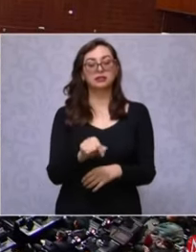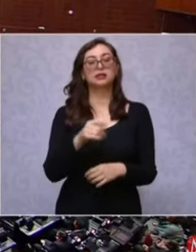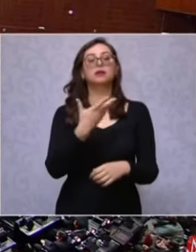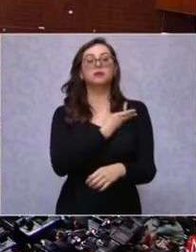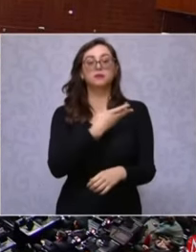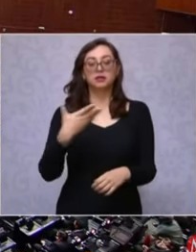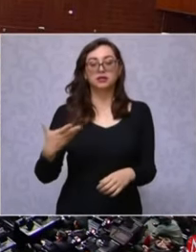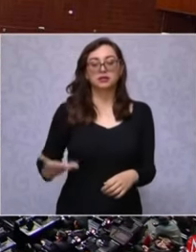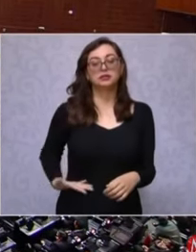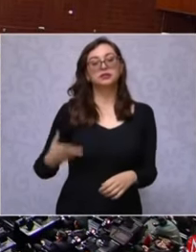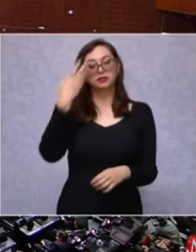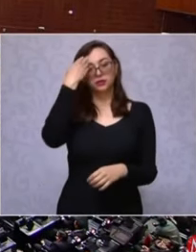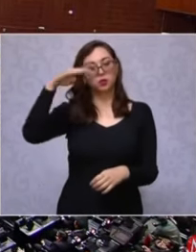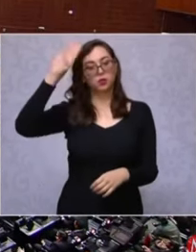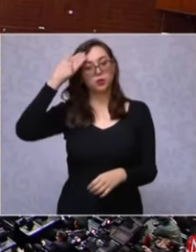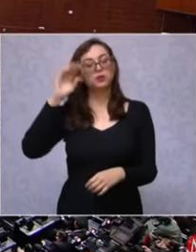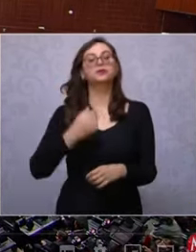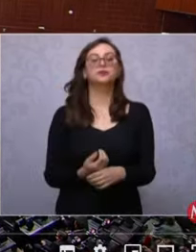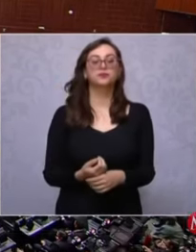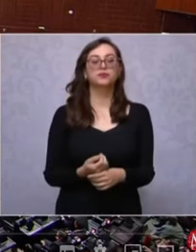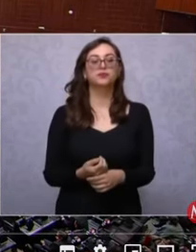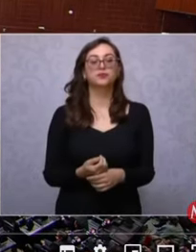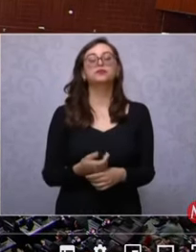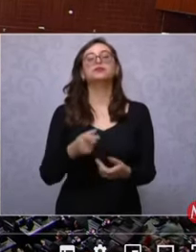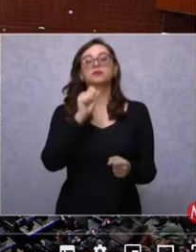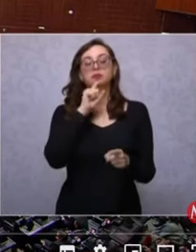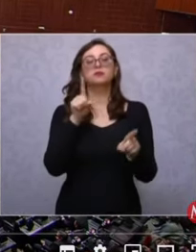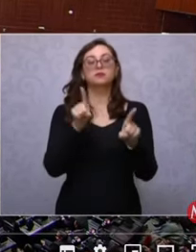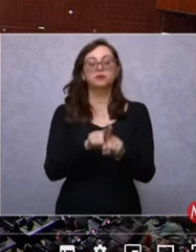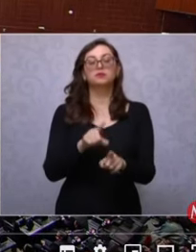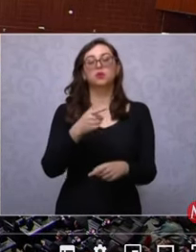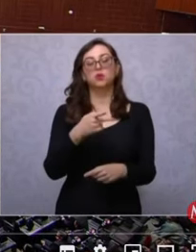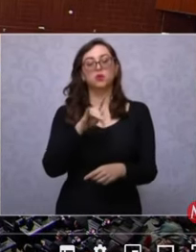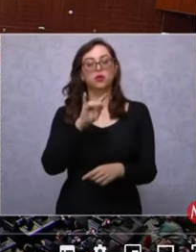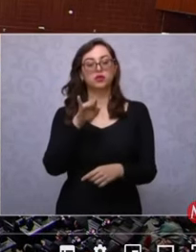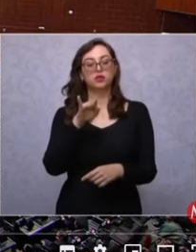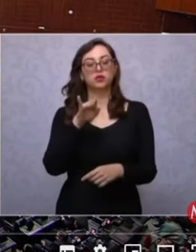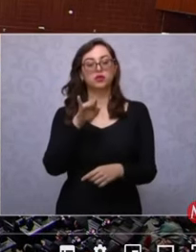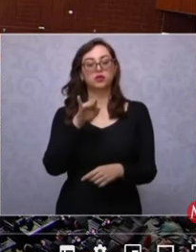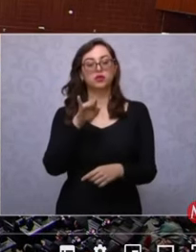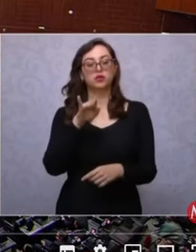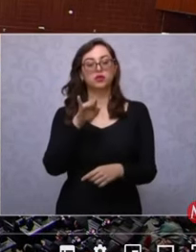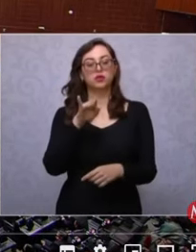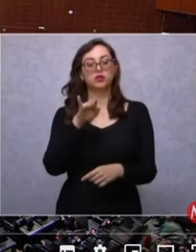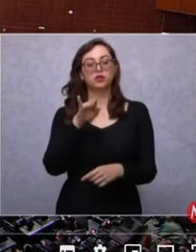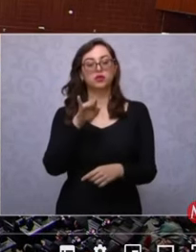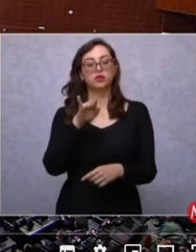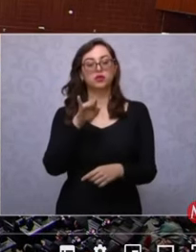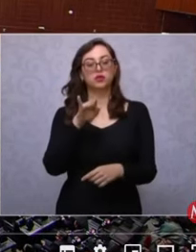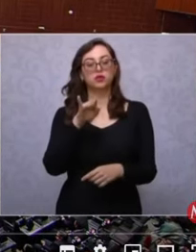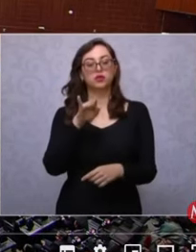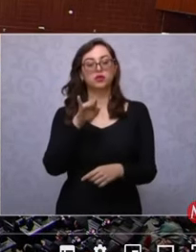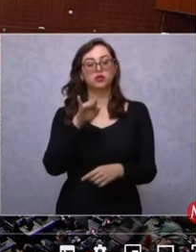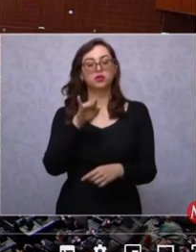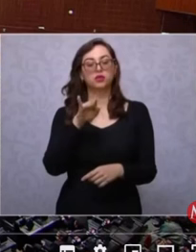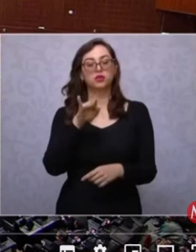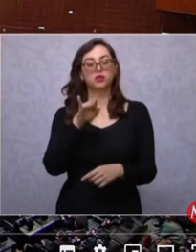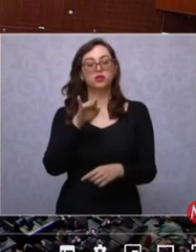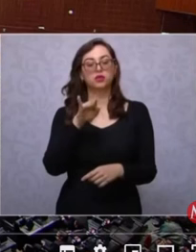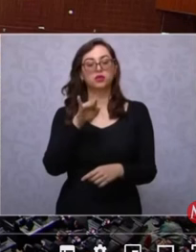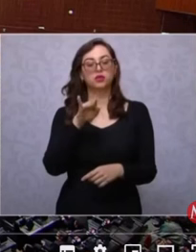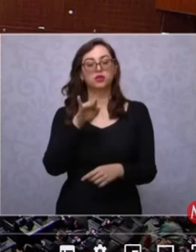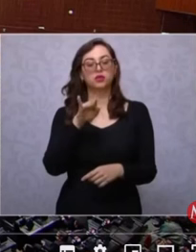de la República de Cuba. Silvín Buitrón, presidente... Fíjate la ovación para el